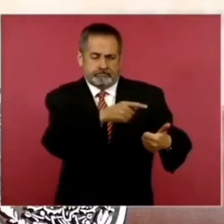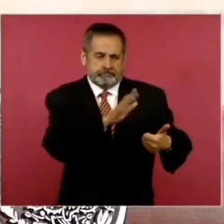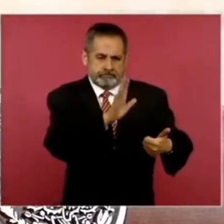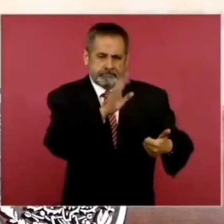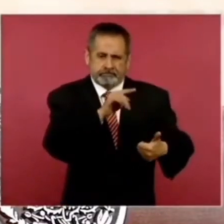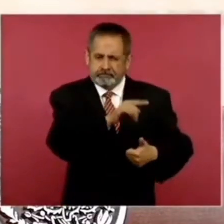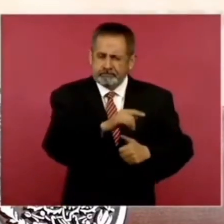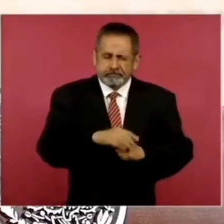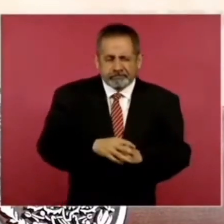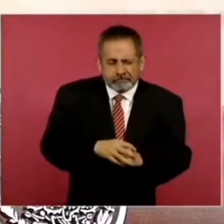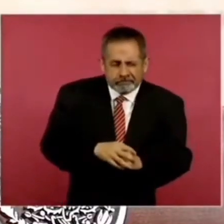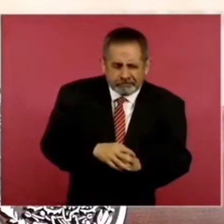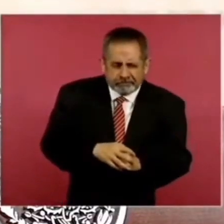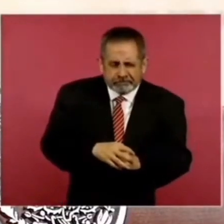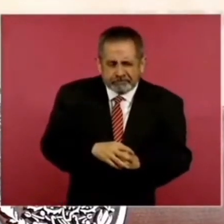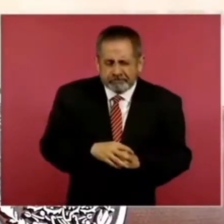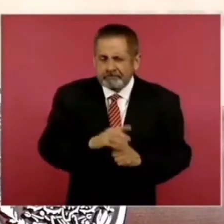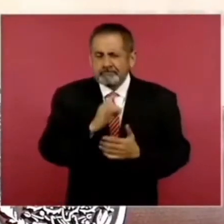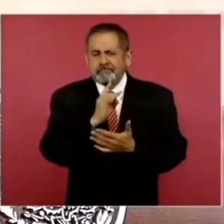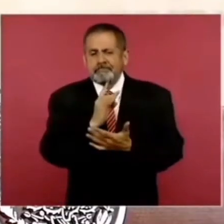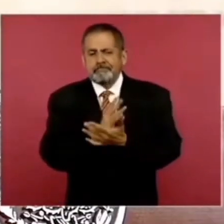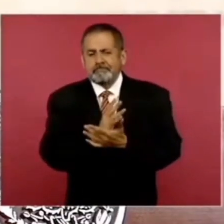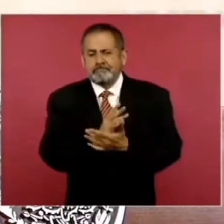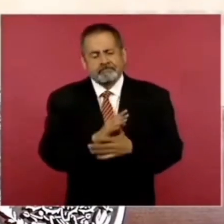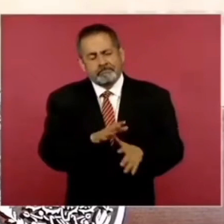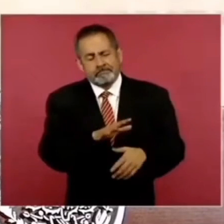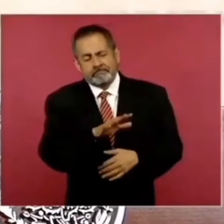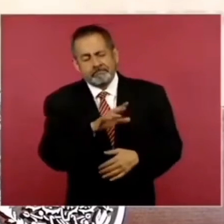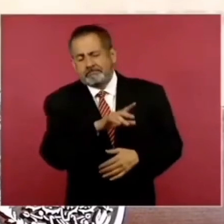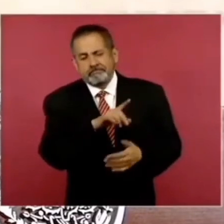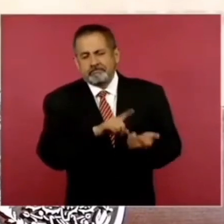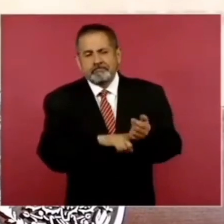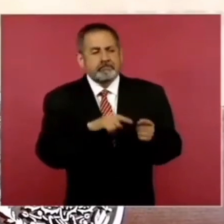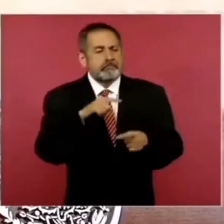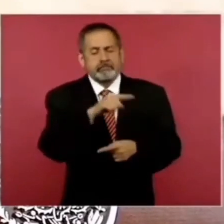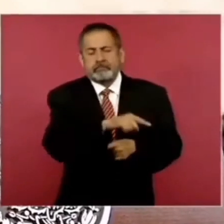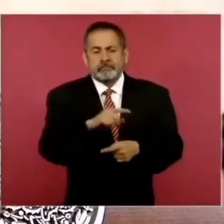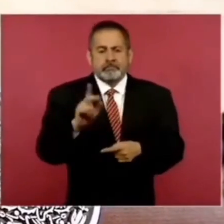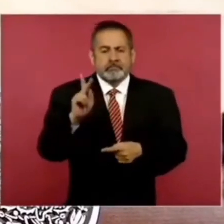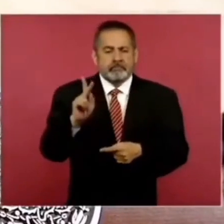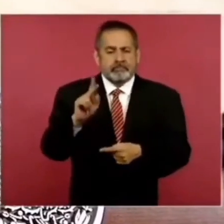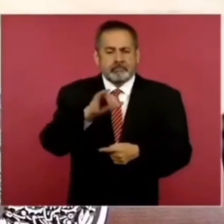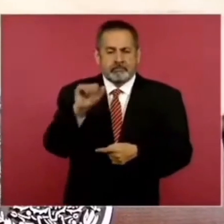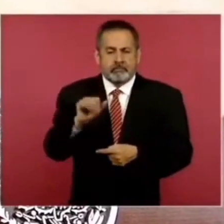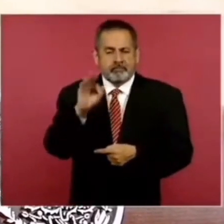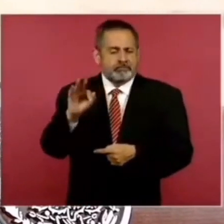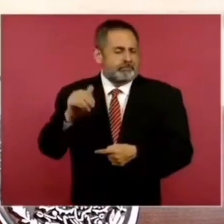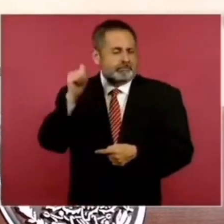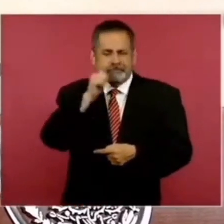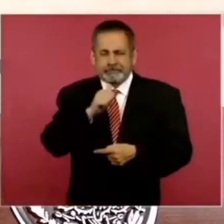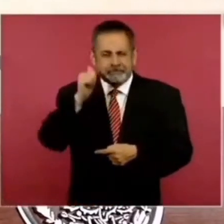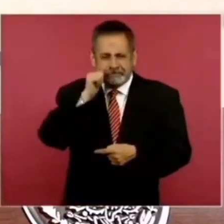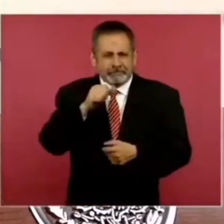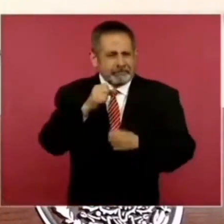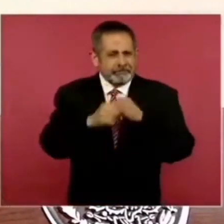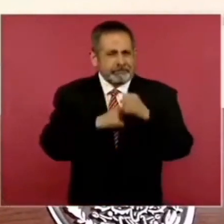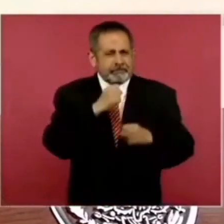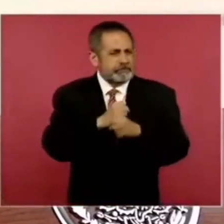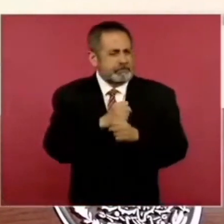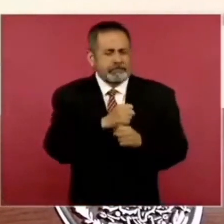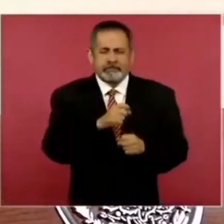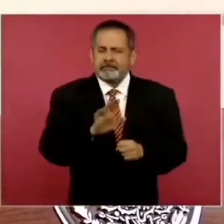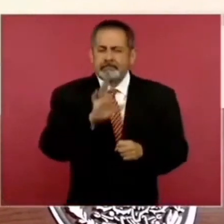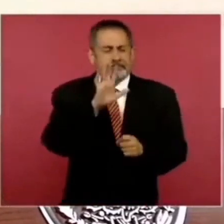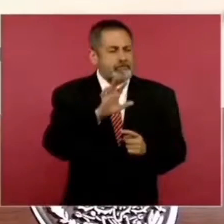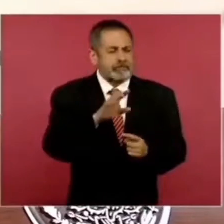Es notorio que siempre el Poder Judicial ha tenido un trato